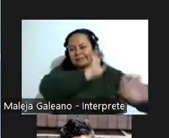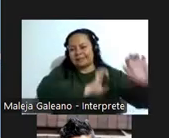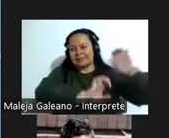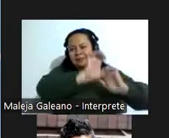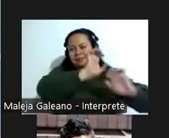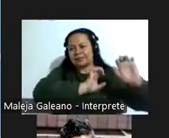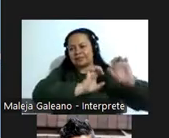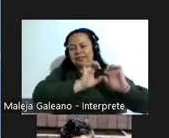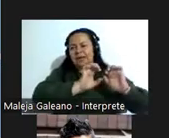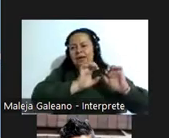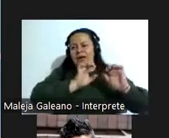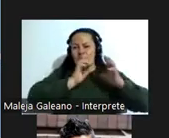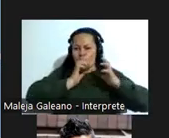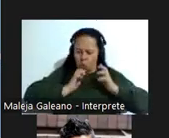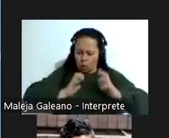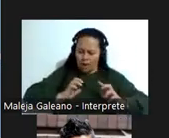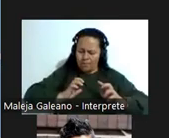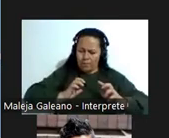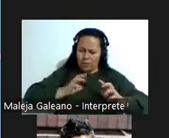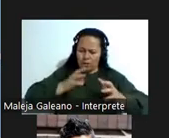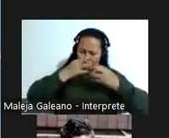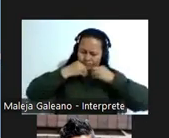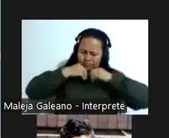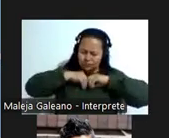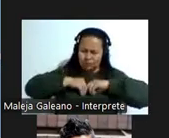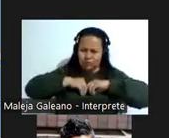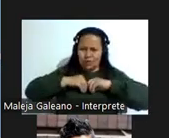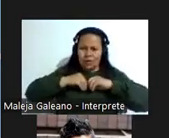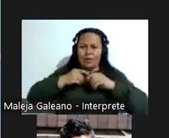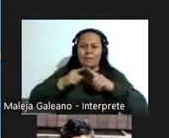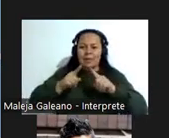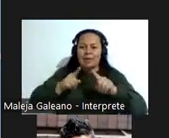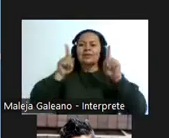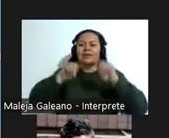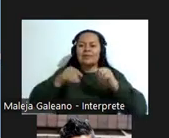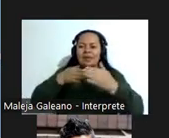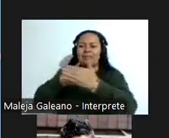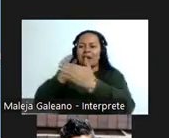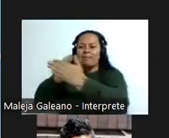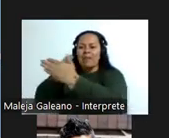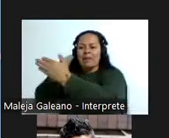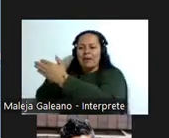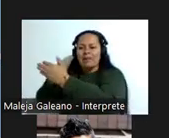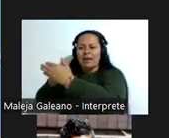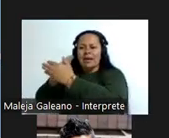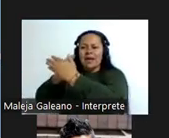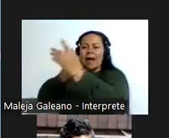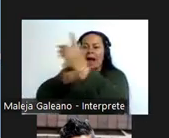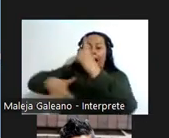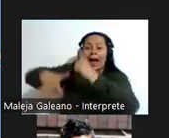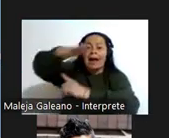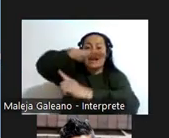que está en un cuerpo, pero además de eso rechaza que hay unas barreras, que alrededor es donde se construye la discapacidad e